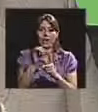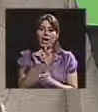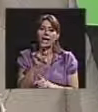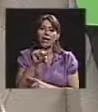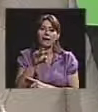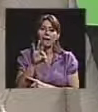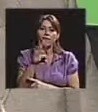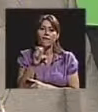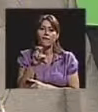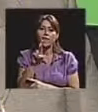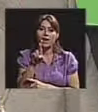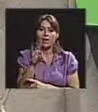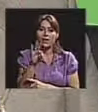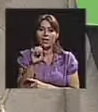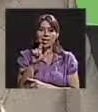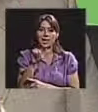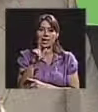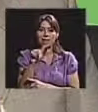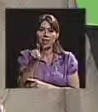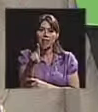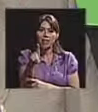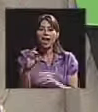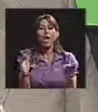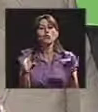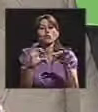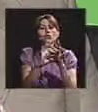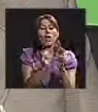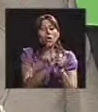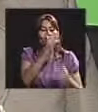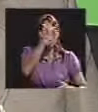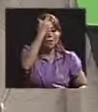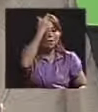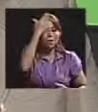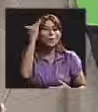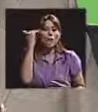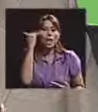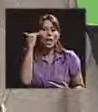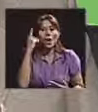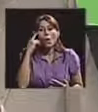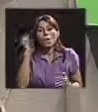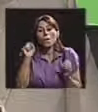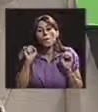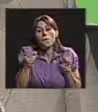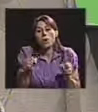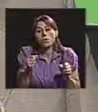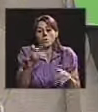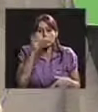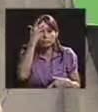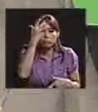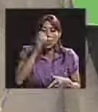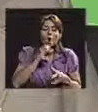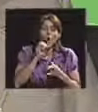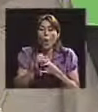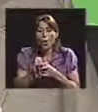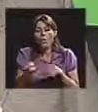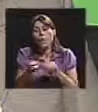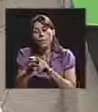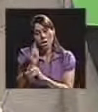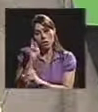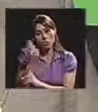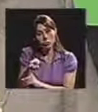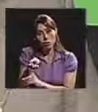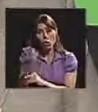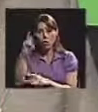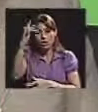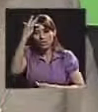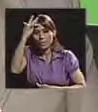infertilidad asociada a enfermedad, porque efectivamente pueden haber enfermedades o la infertilidad puede ser una enfermedad, pero también